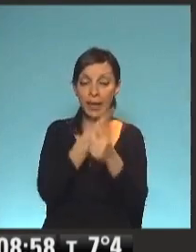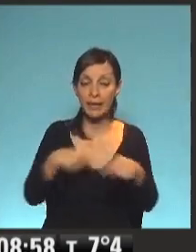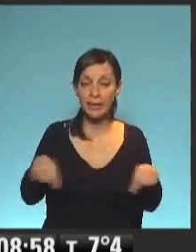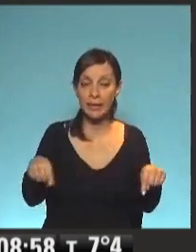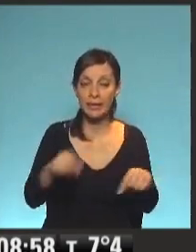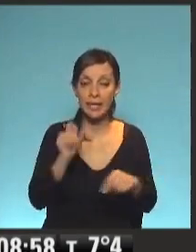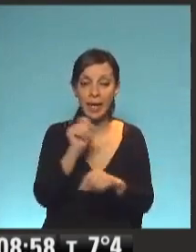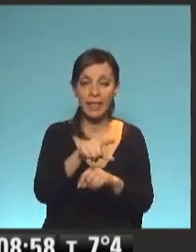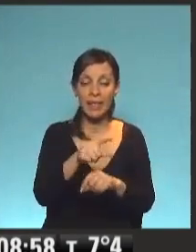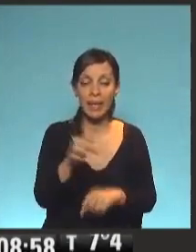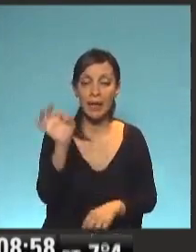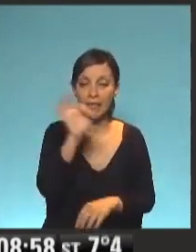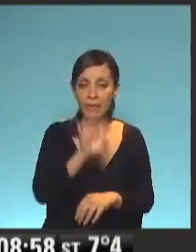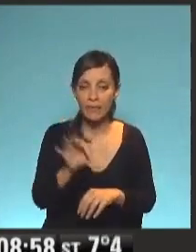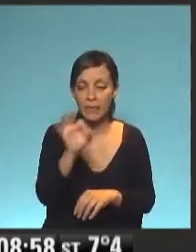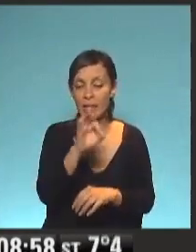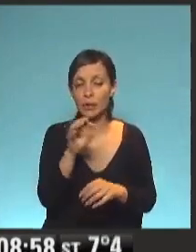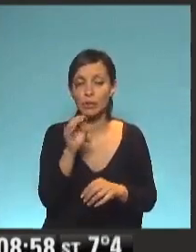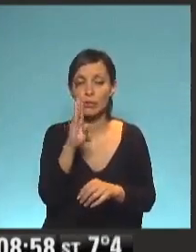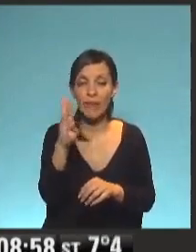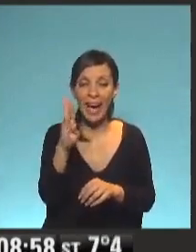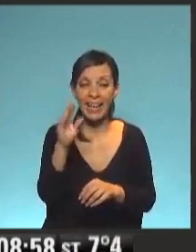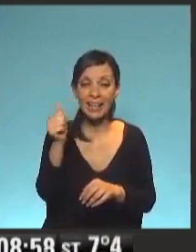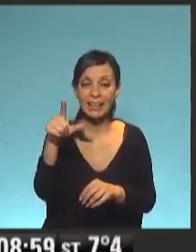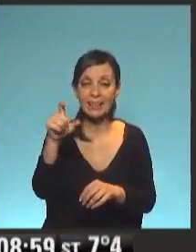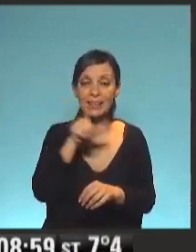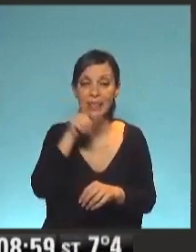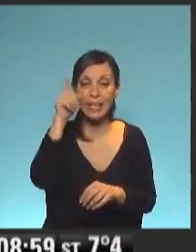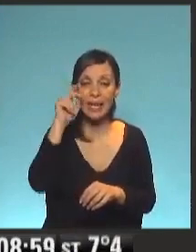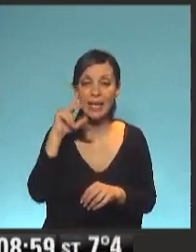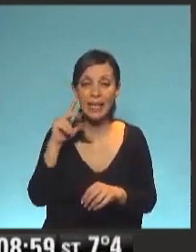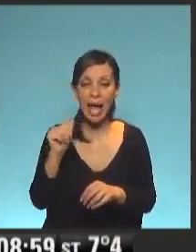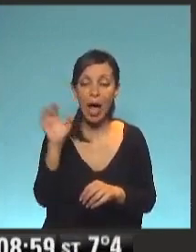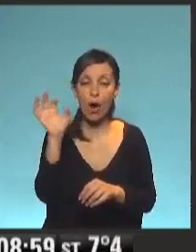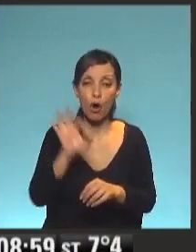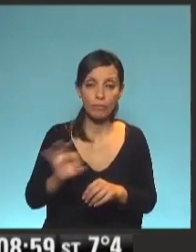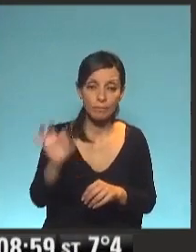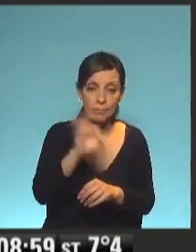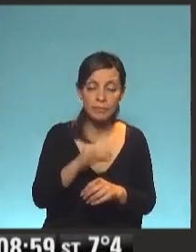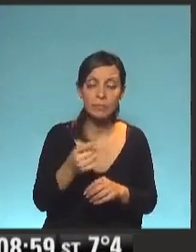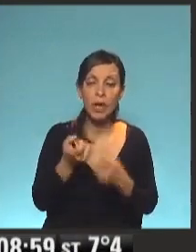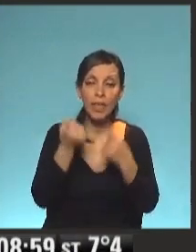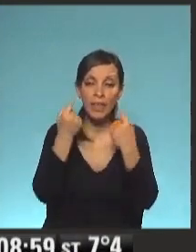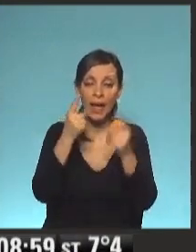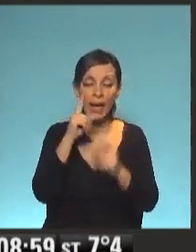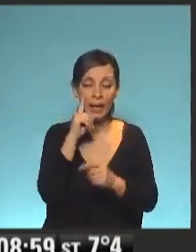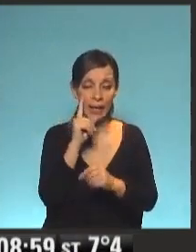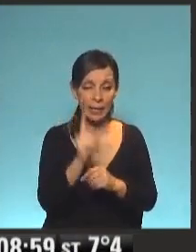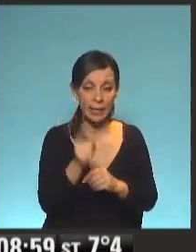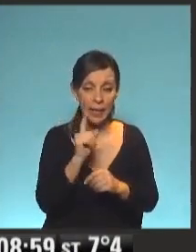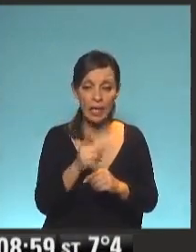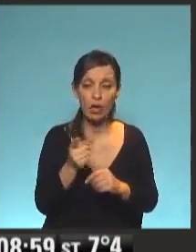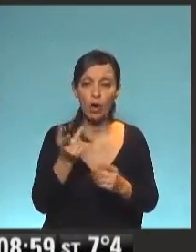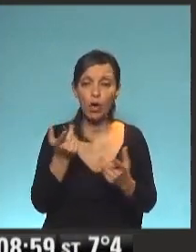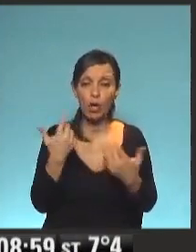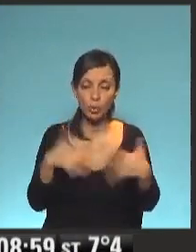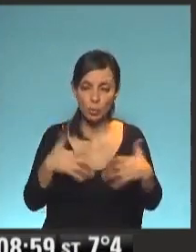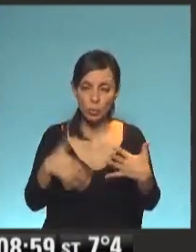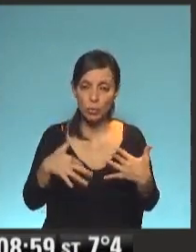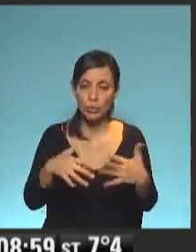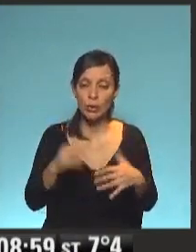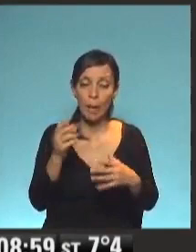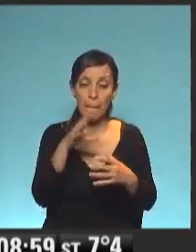patogénico, el virus, la bacteria o lo que fuera, digamos, implica un riesgo tal su manipulación y su diagnóstico, tal